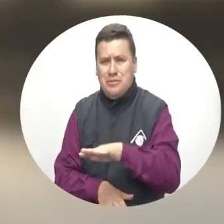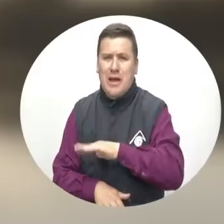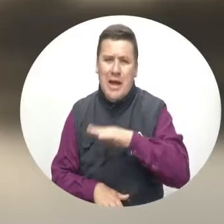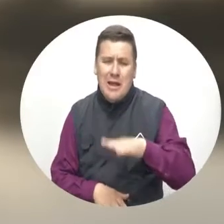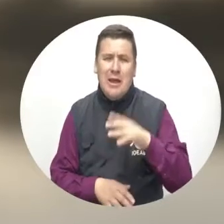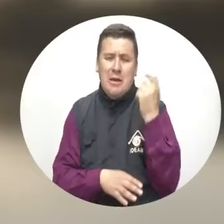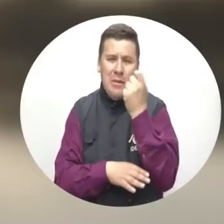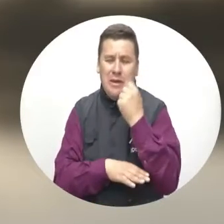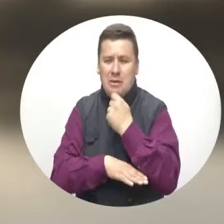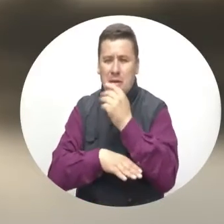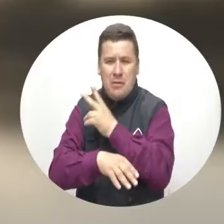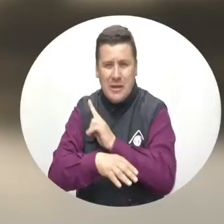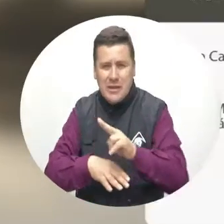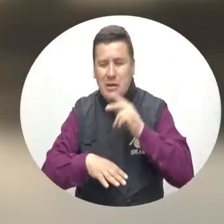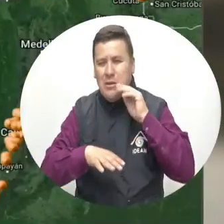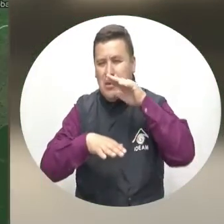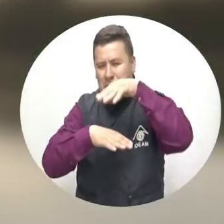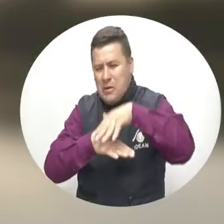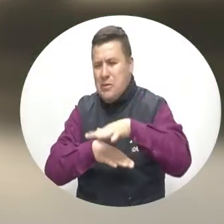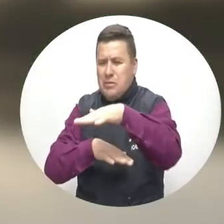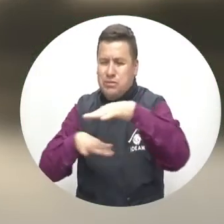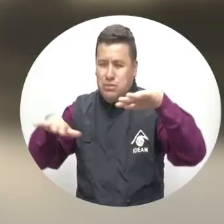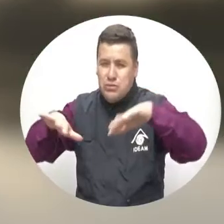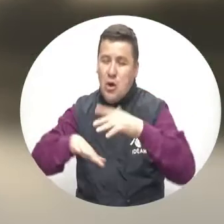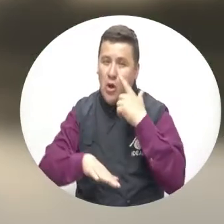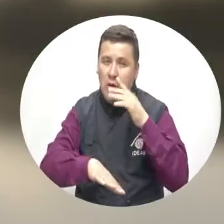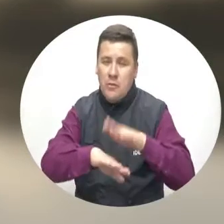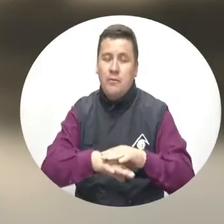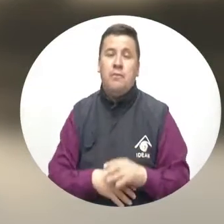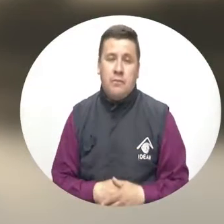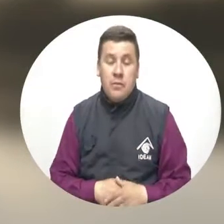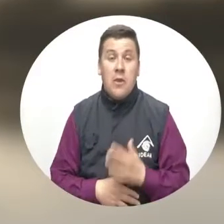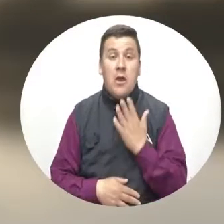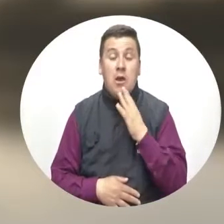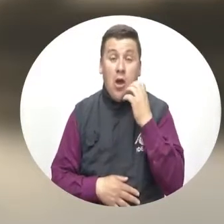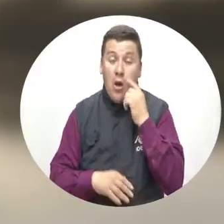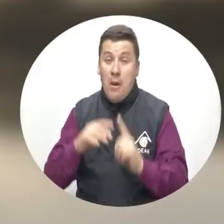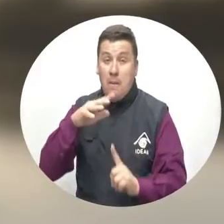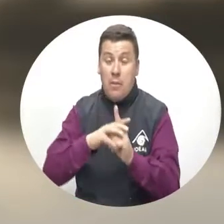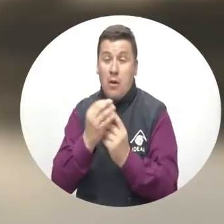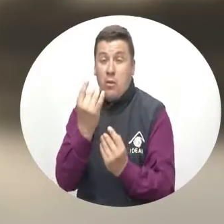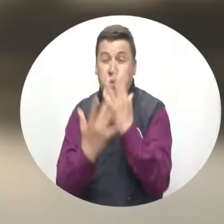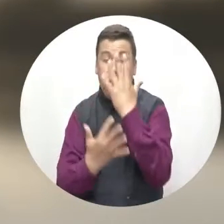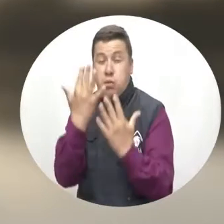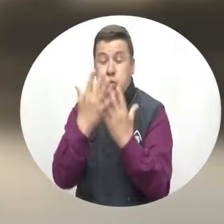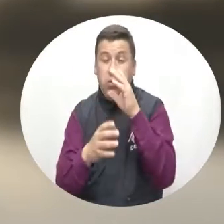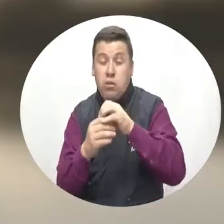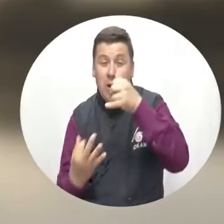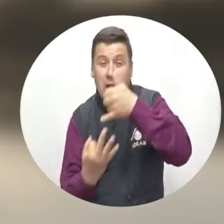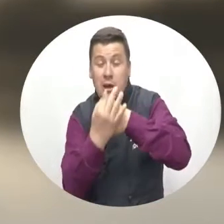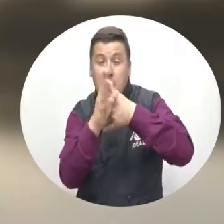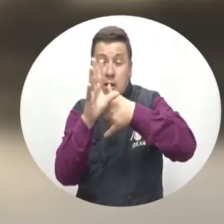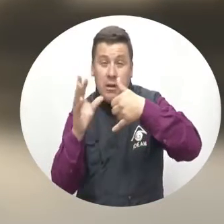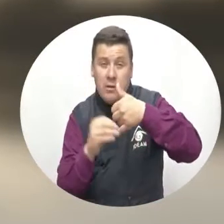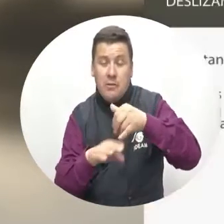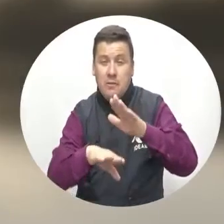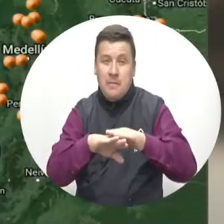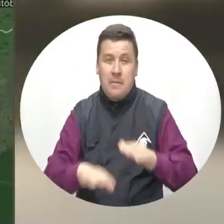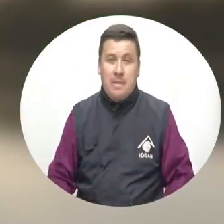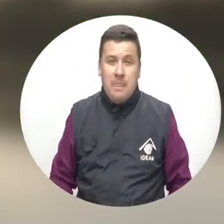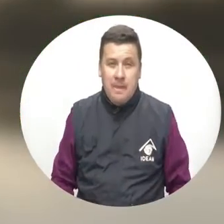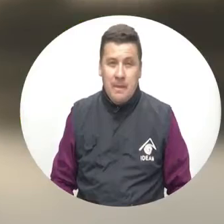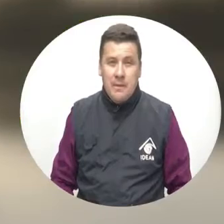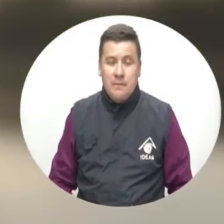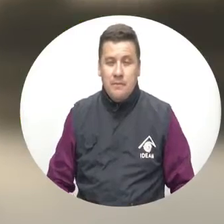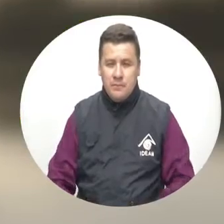Vichada, Guainía, Cauca y Chocó. Alerta roja por incendios en la región Caribe. Alerta naranja en las regiones Caribe,